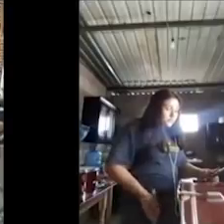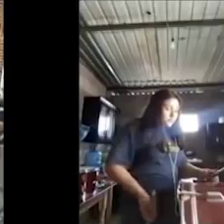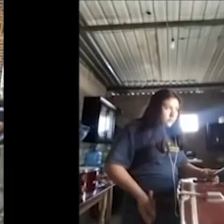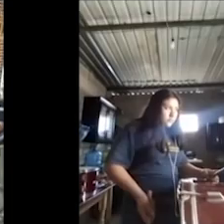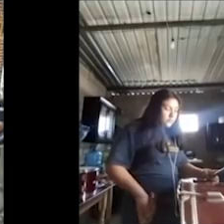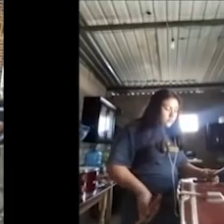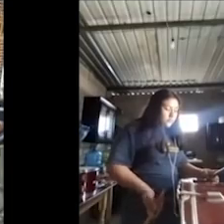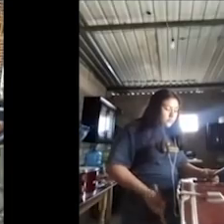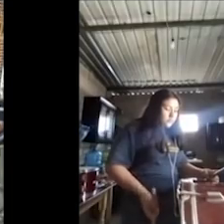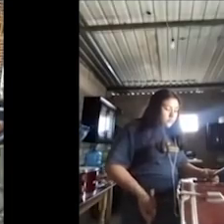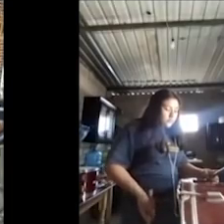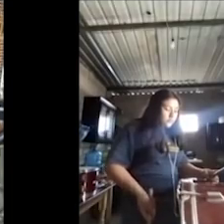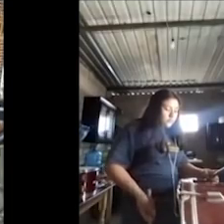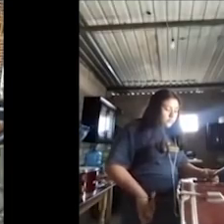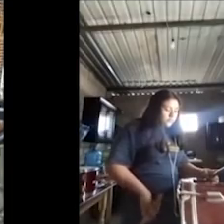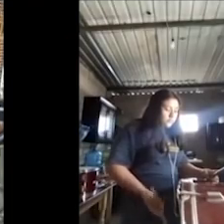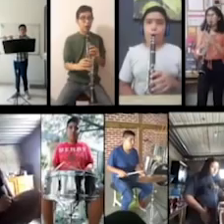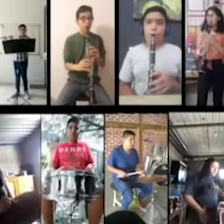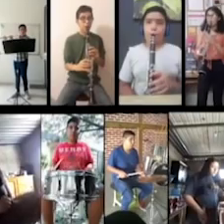¡Gracias!